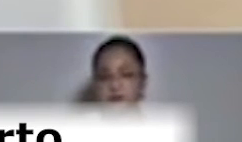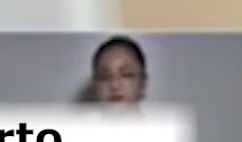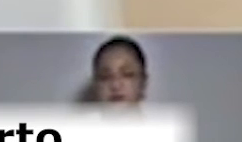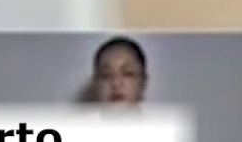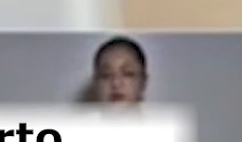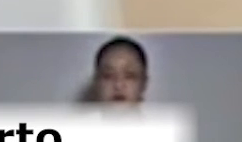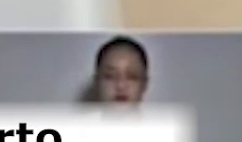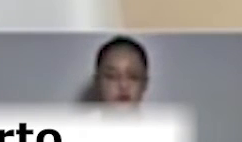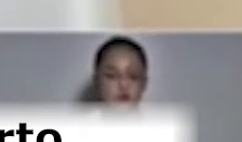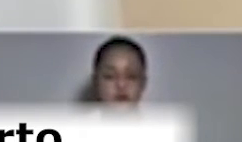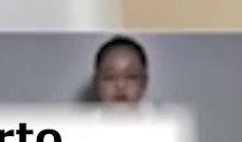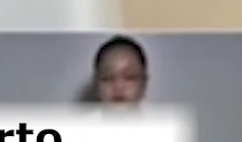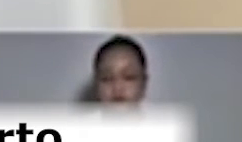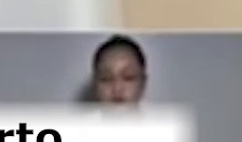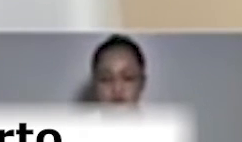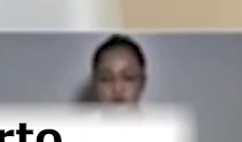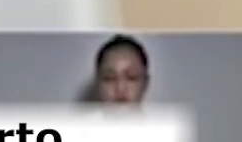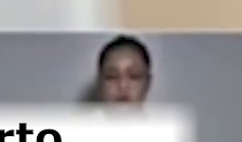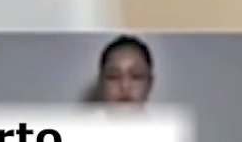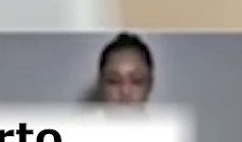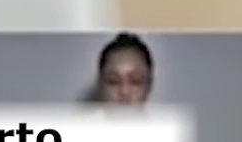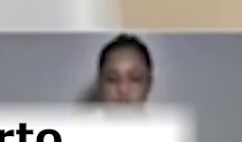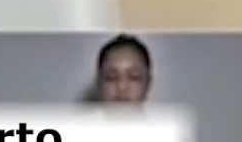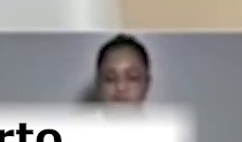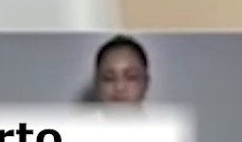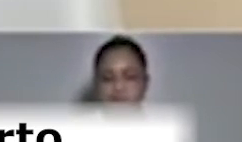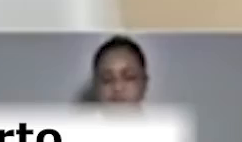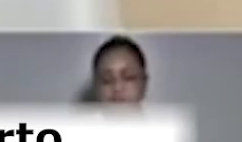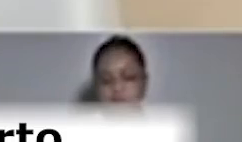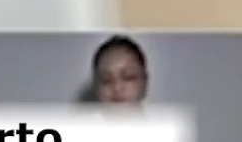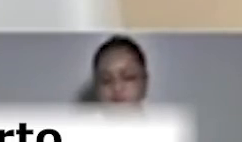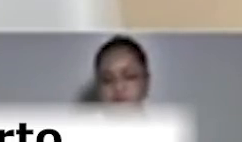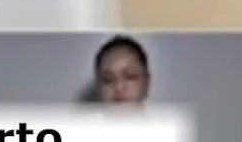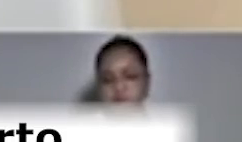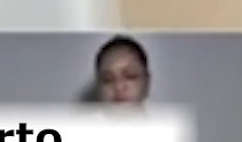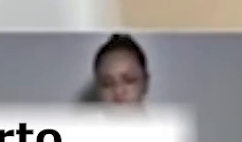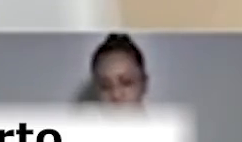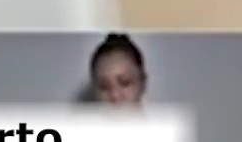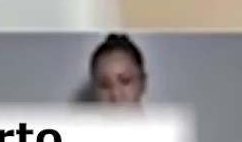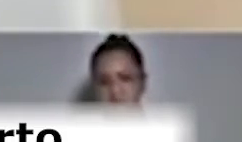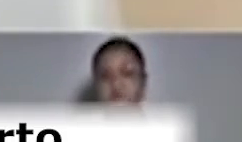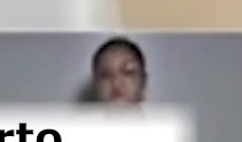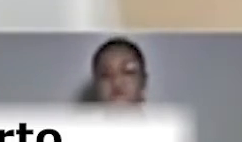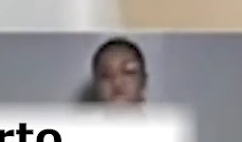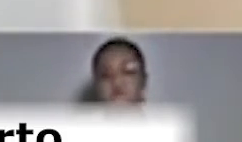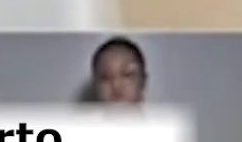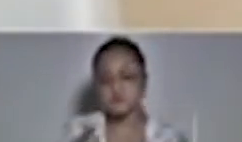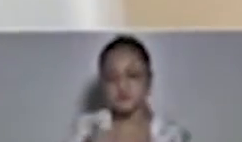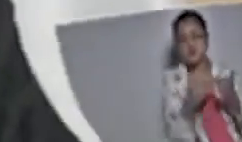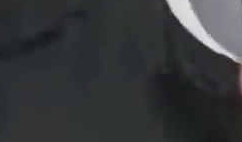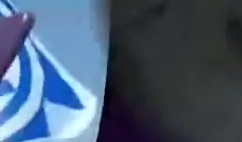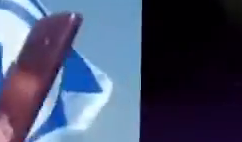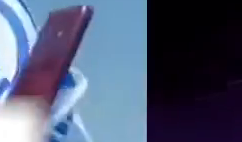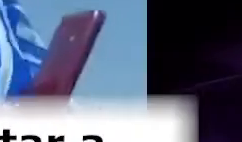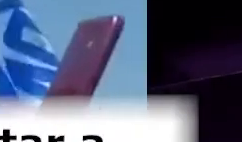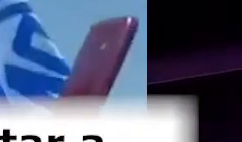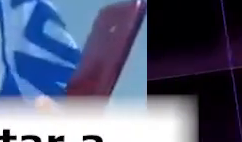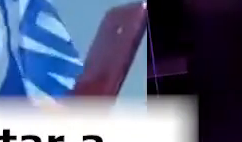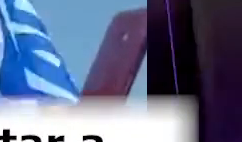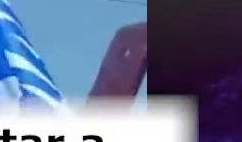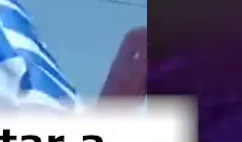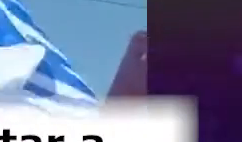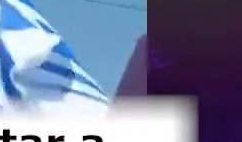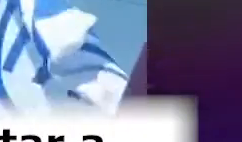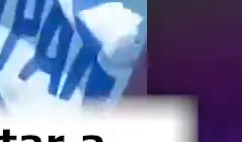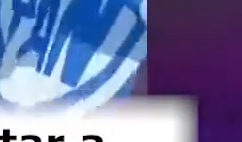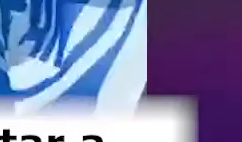complementen todo lo que debe de ser parte de las etapas del proceso electoral. Y yo creo que es muy, muy